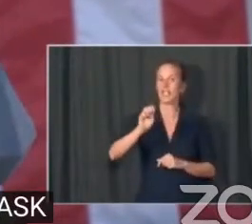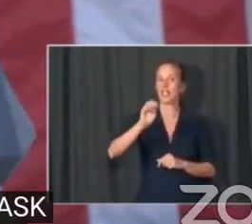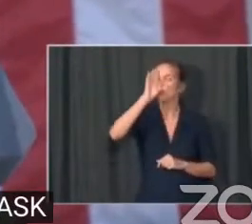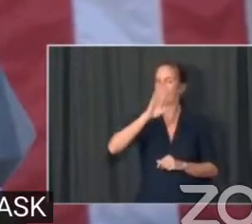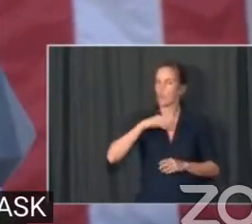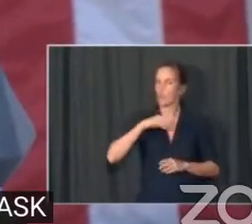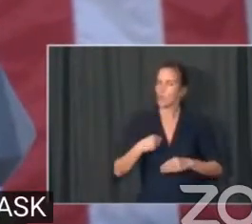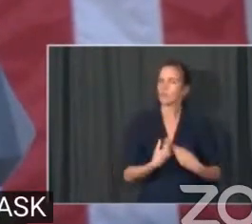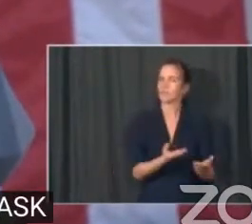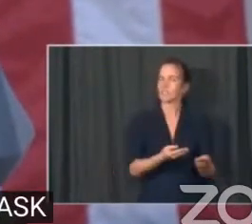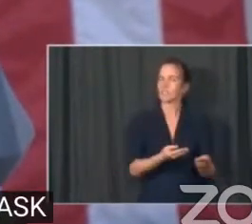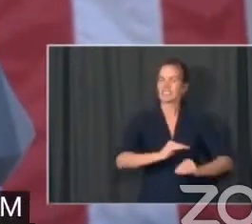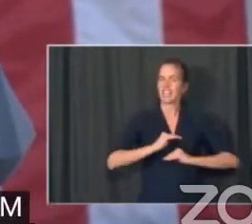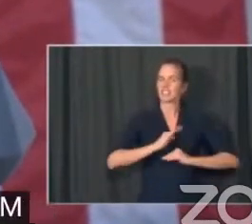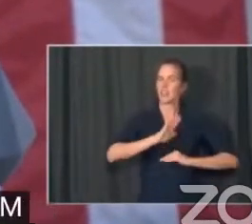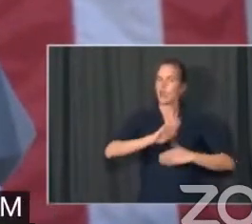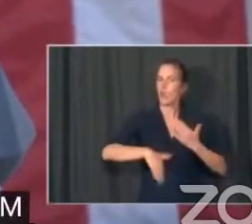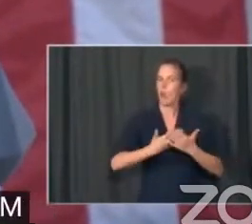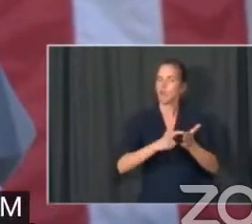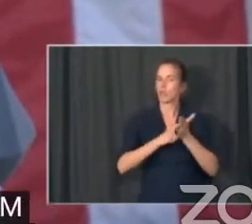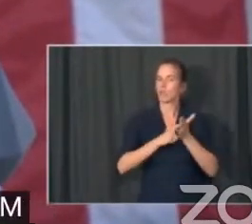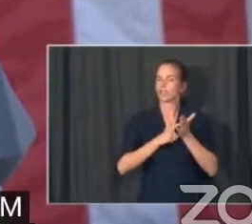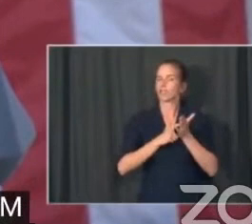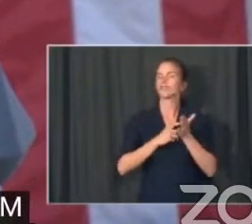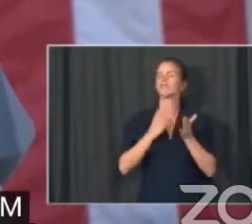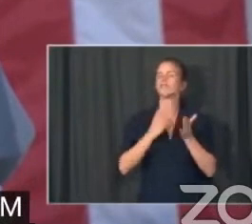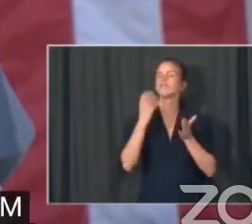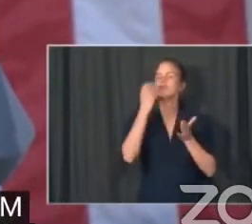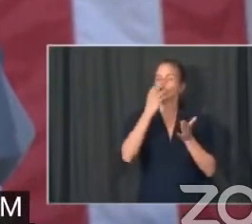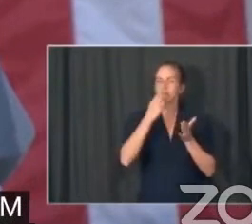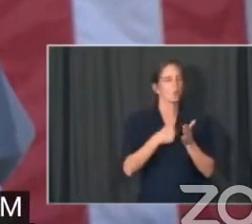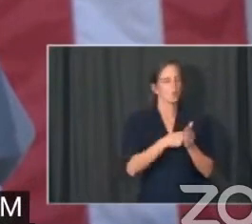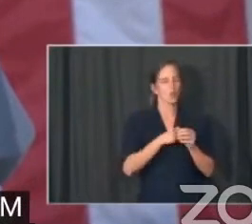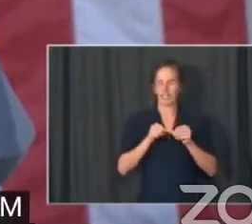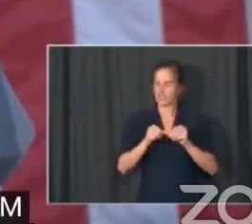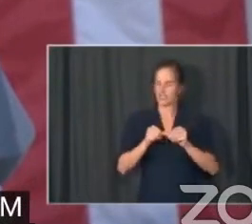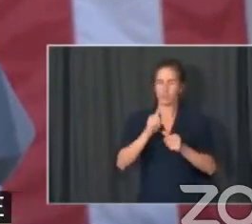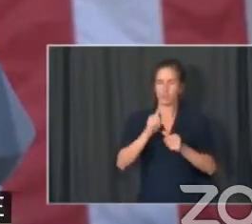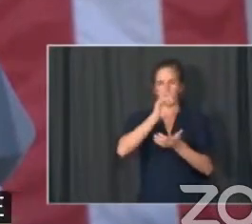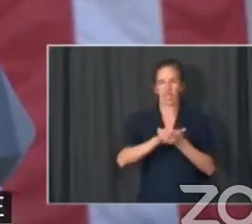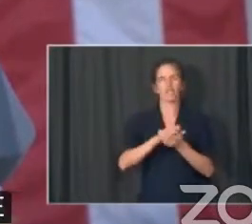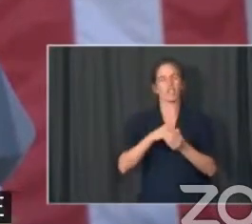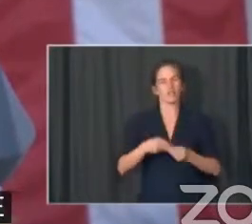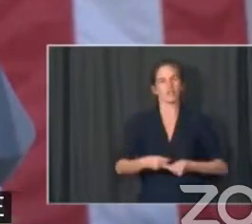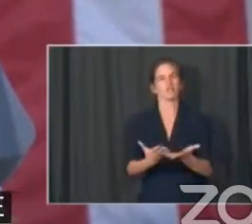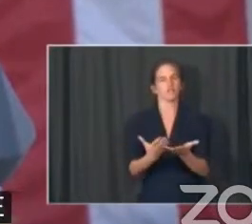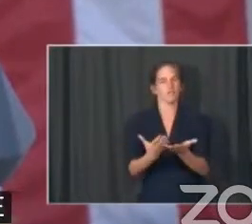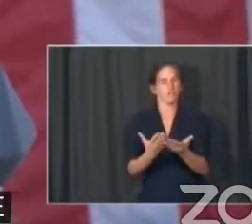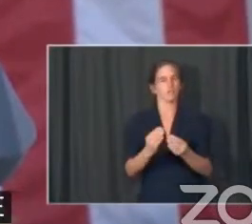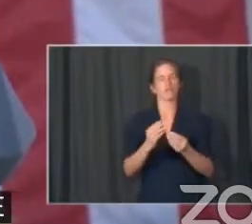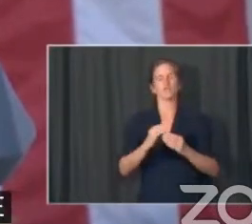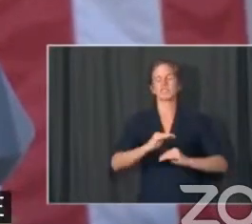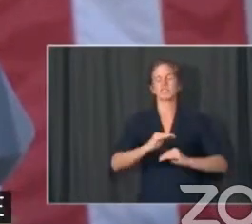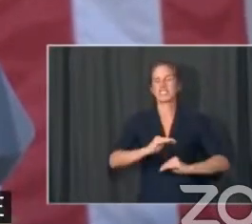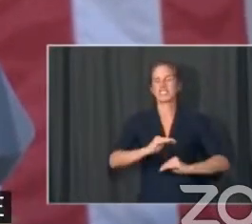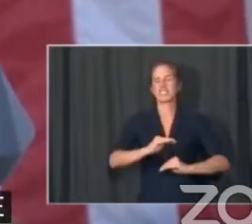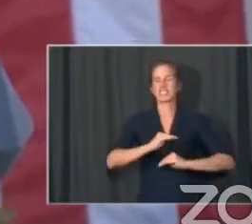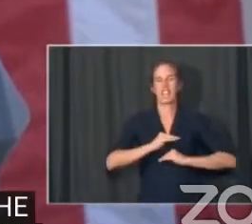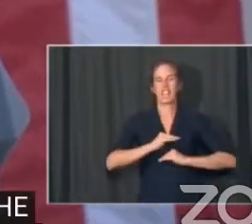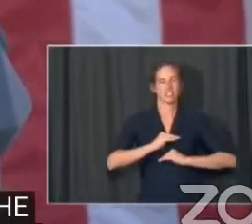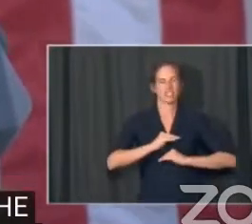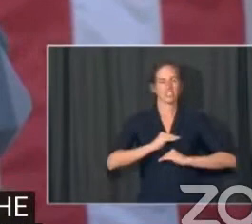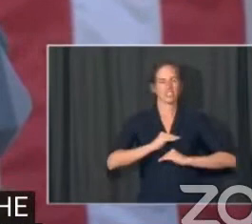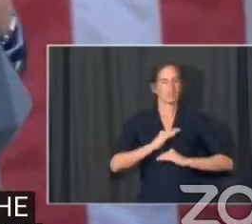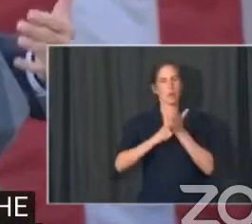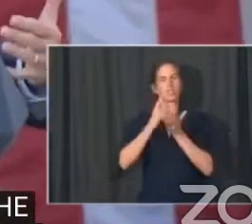those requests. y han According estado to hablando our con team nosotros on the en el ground, we grupo de continue to trabajo. believe that we'll be able to meet Hemos the recibido sus requests for requerimientos y PPE nos hemos and reunido con equipment, ellos. both